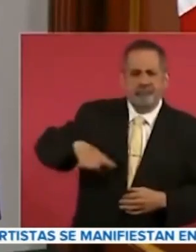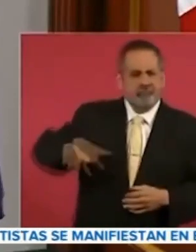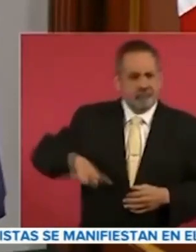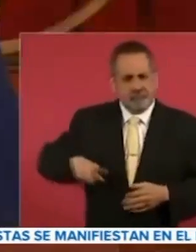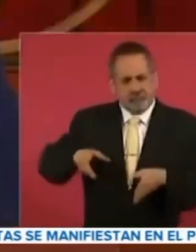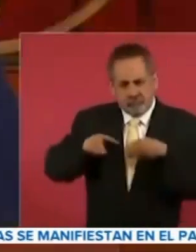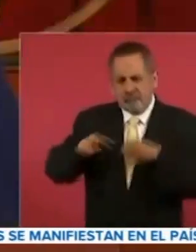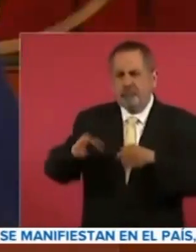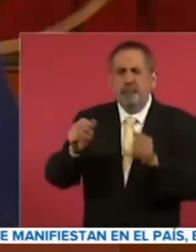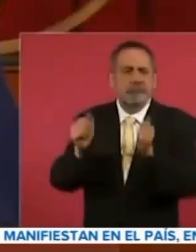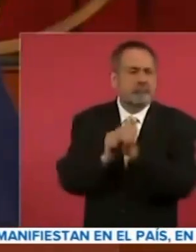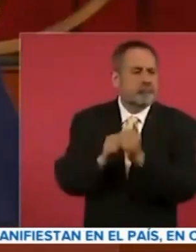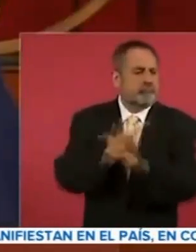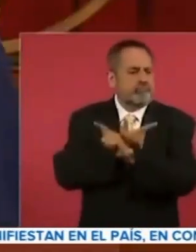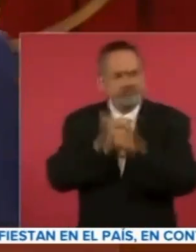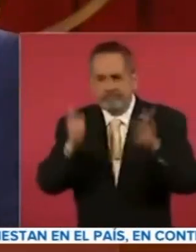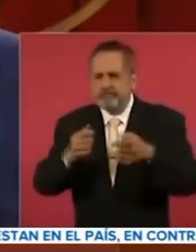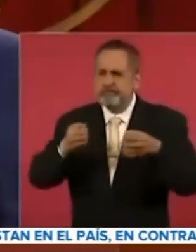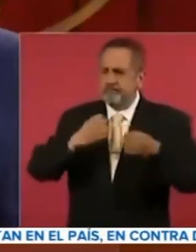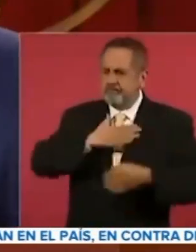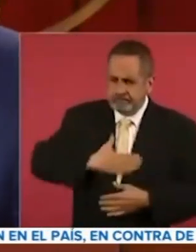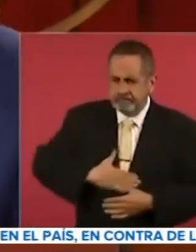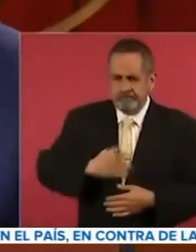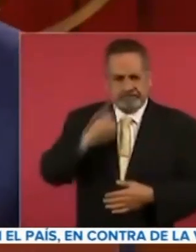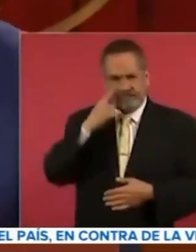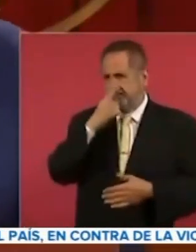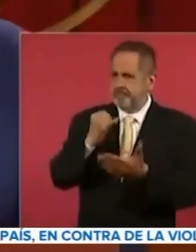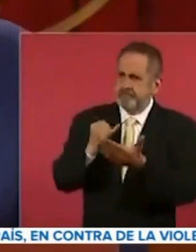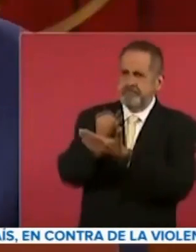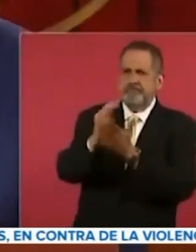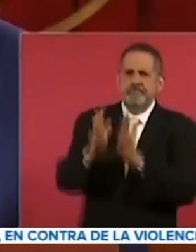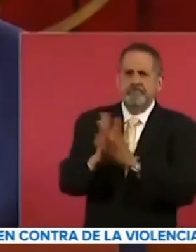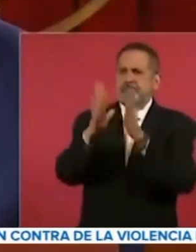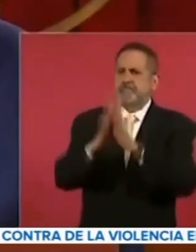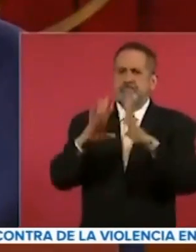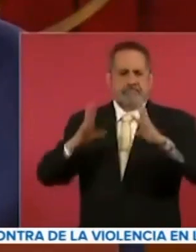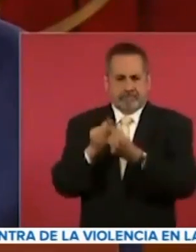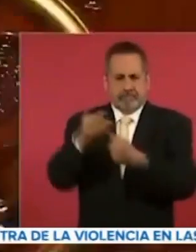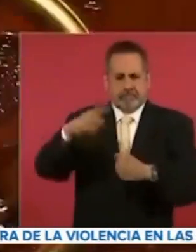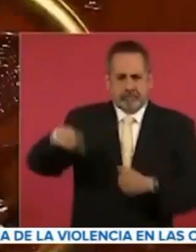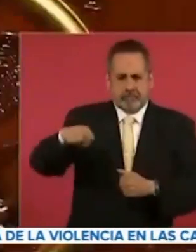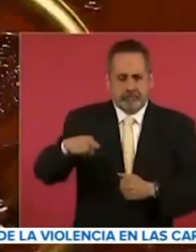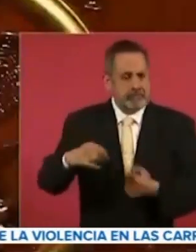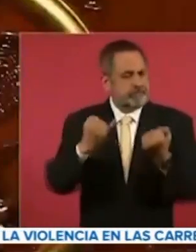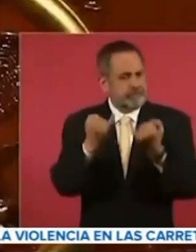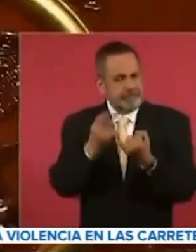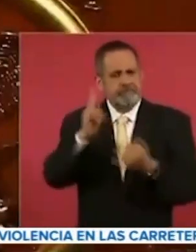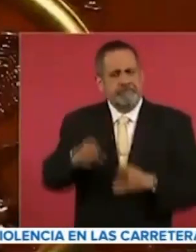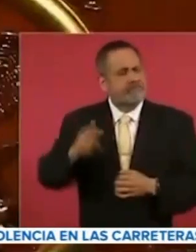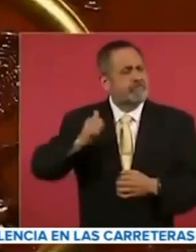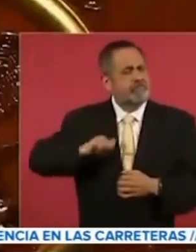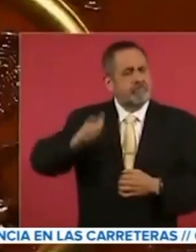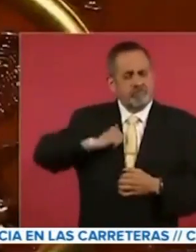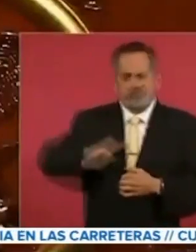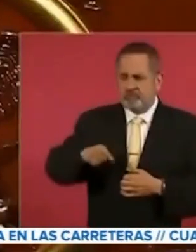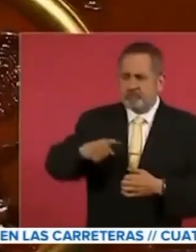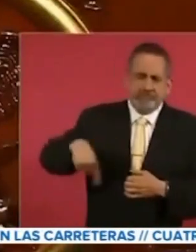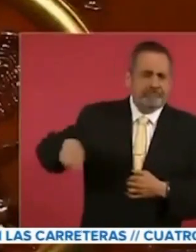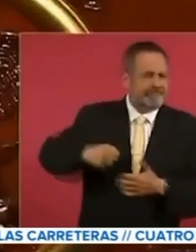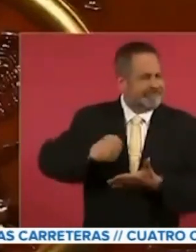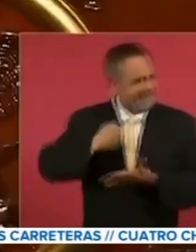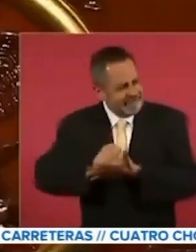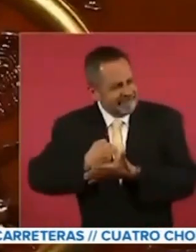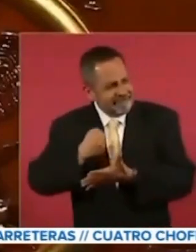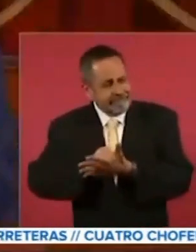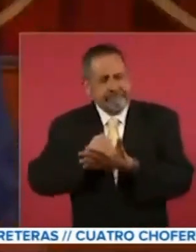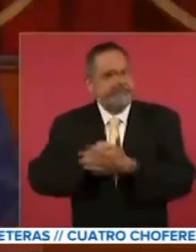contar con la mayoría calificada Entonces a esa calada de momento no la tienen morena y sus